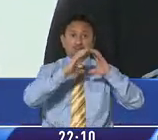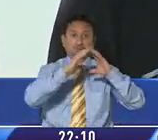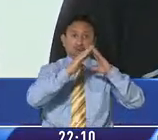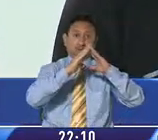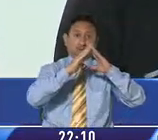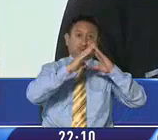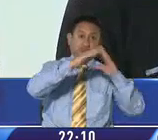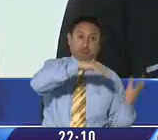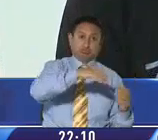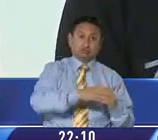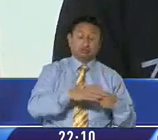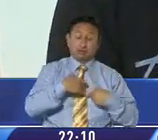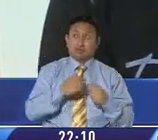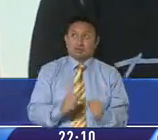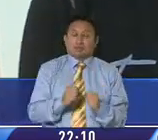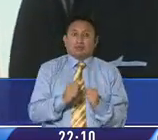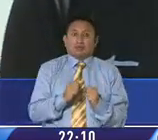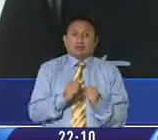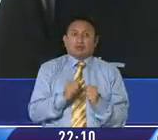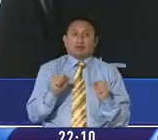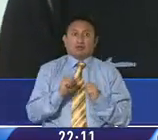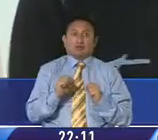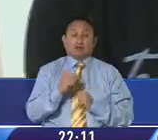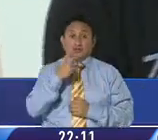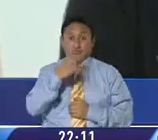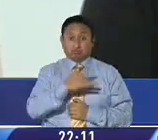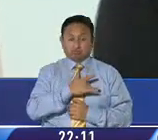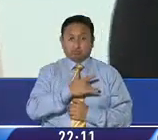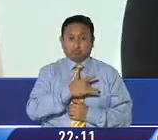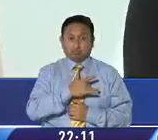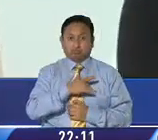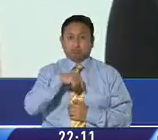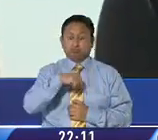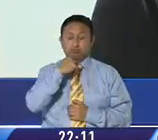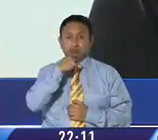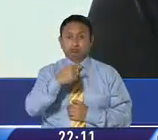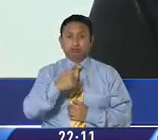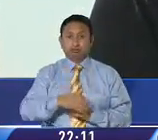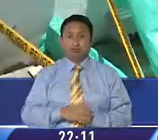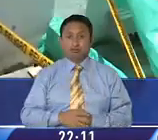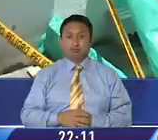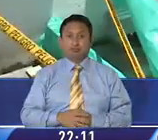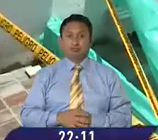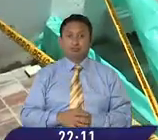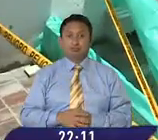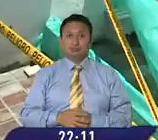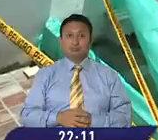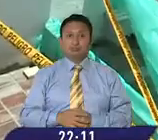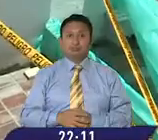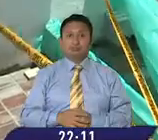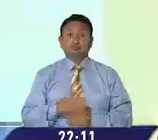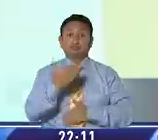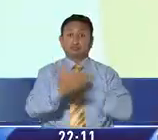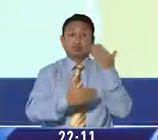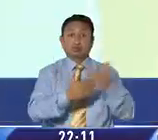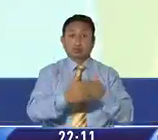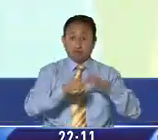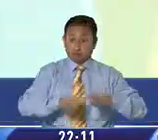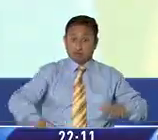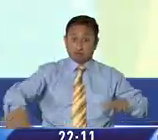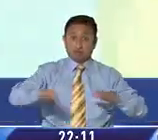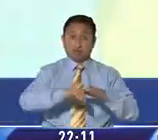y fue un estruendo y fue horrible lo que pudimos vivir y lo que se sintió realmente al caerse toda la estructura. Posterior a la tragedia, la zona quedó